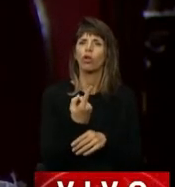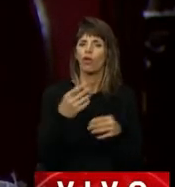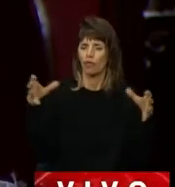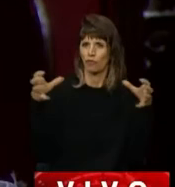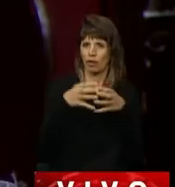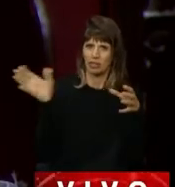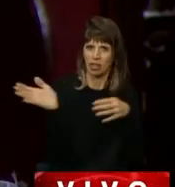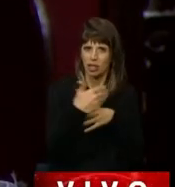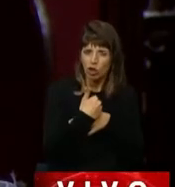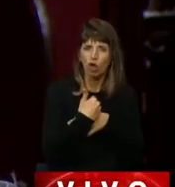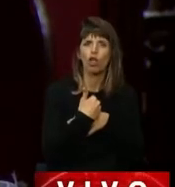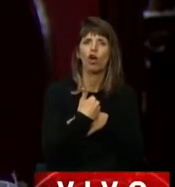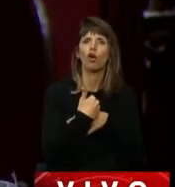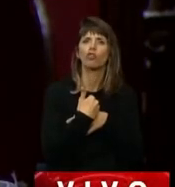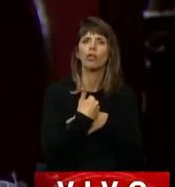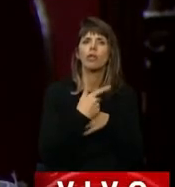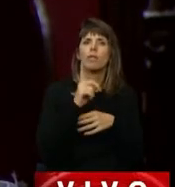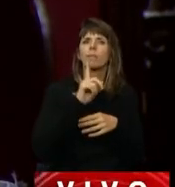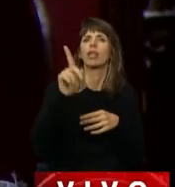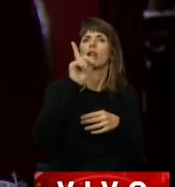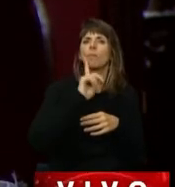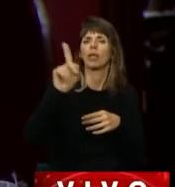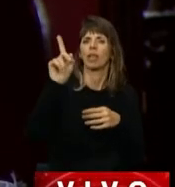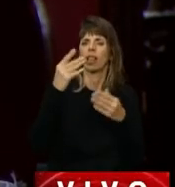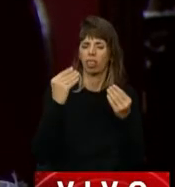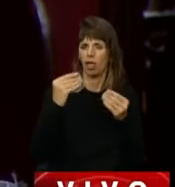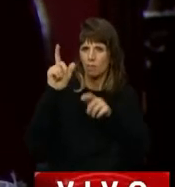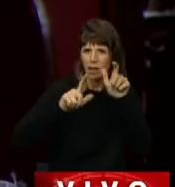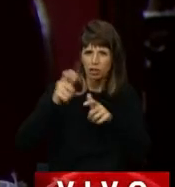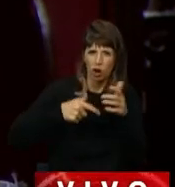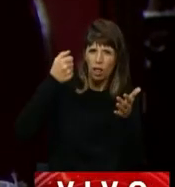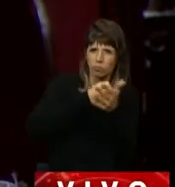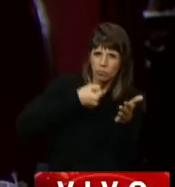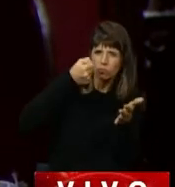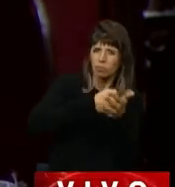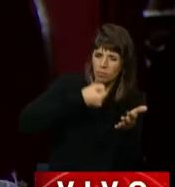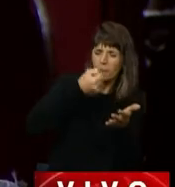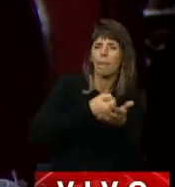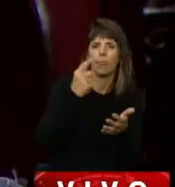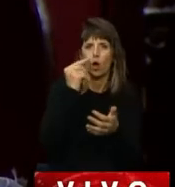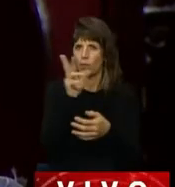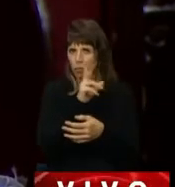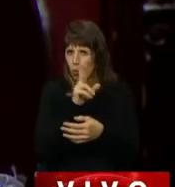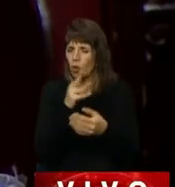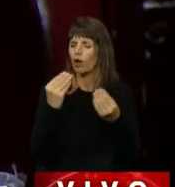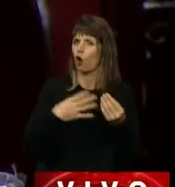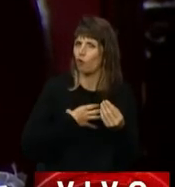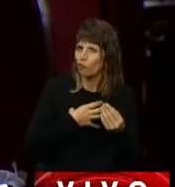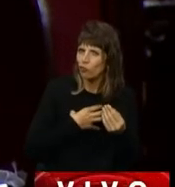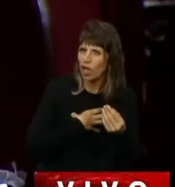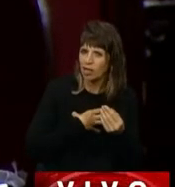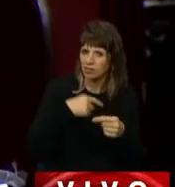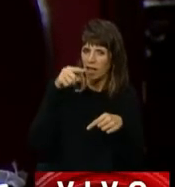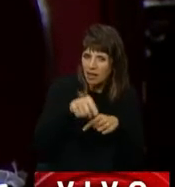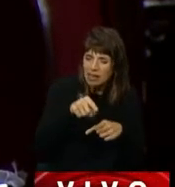pero también a los miles y miles de militantes, hombres y mujeres que confían y han confiado